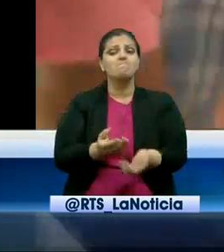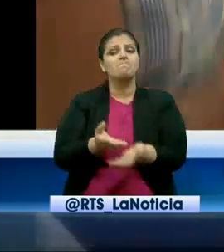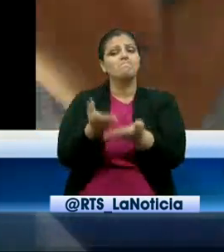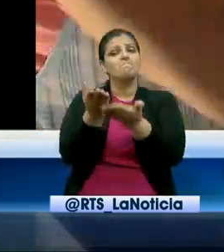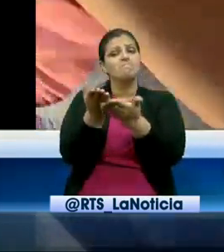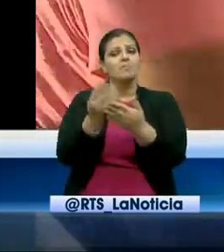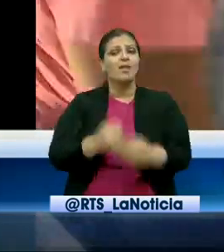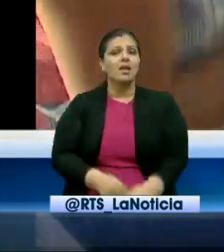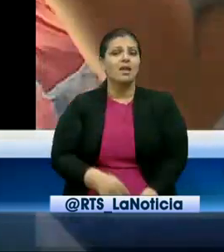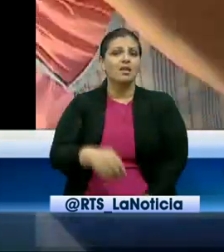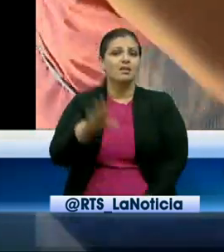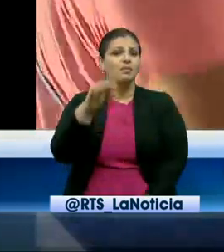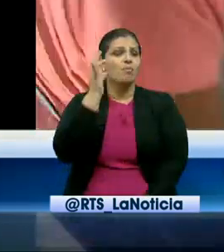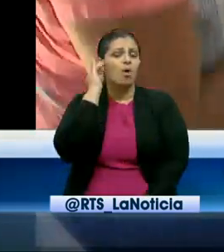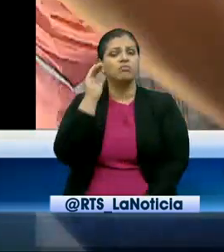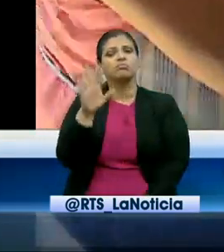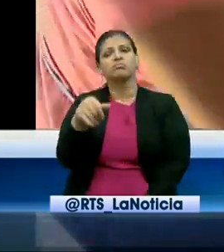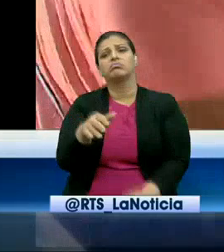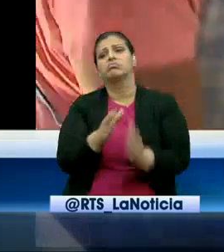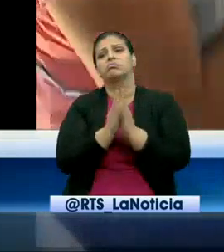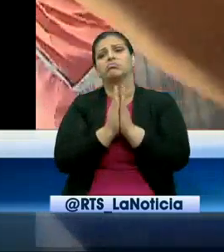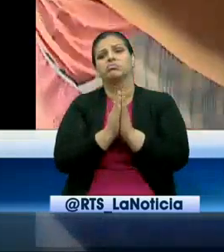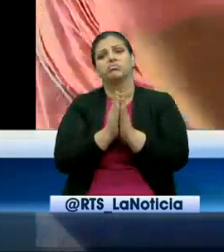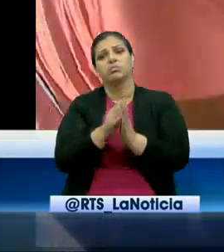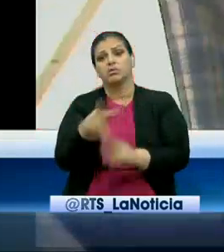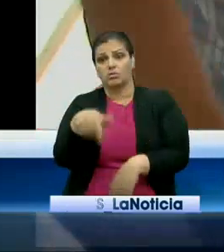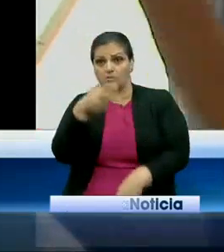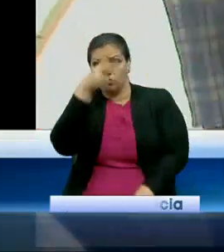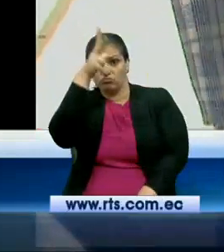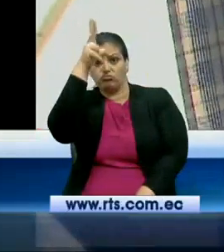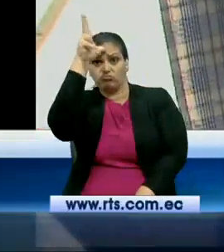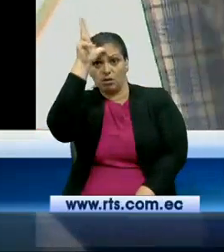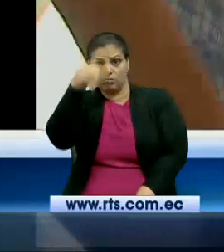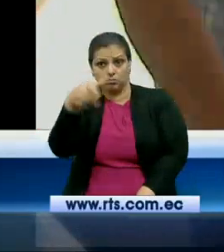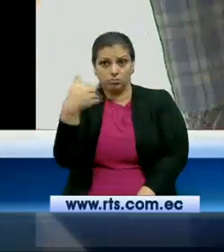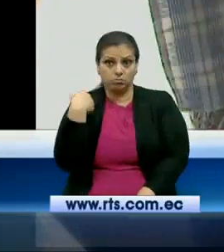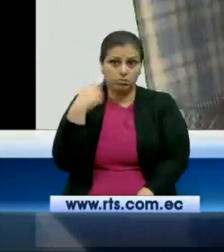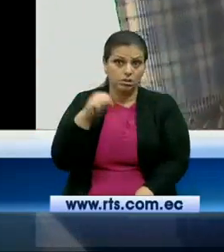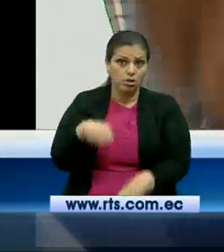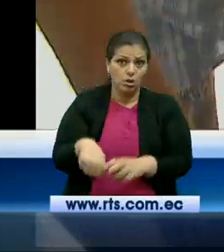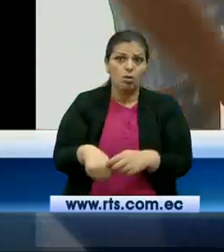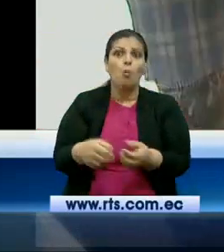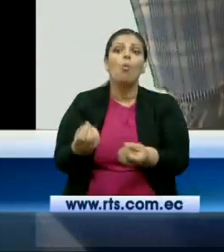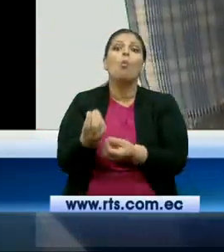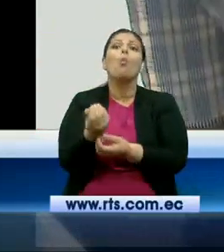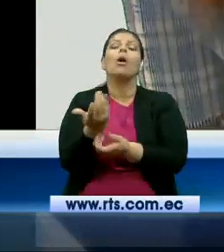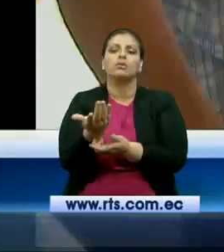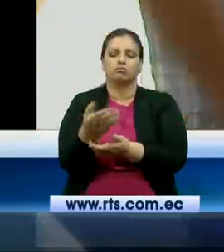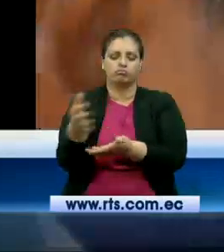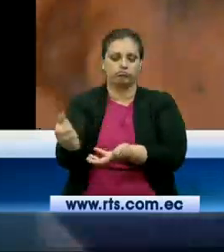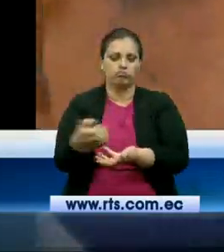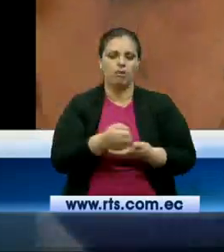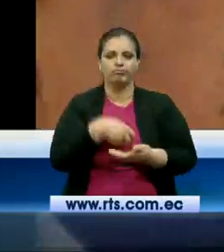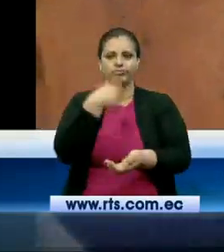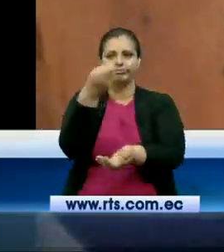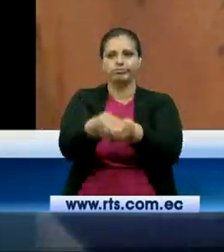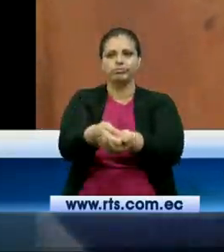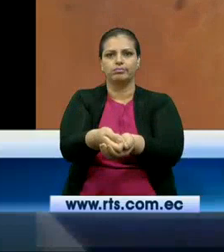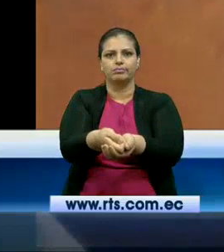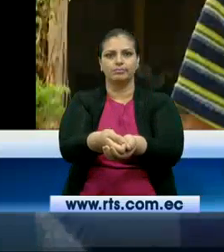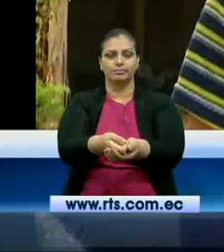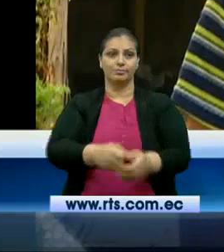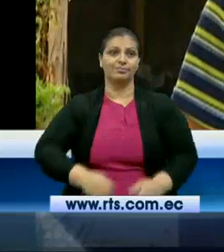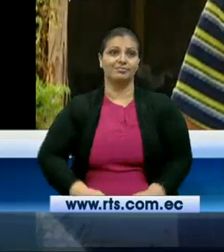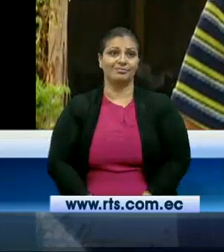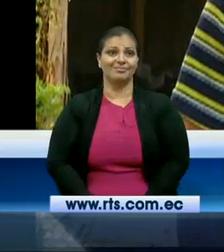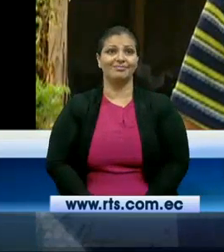a las gallineras, y por esa razón a veces vienen las gallinas. No, más antes era solamente el gallo mote. Y se preparaba pues